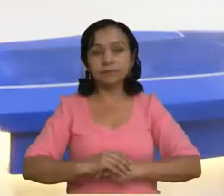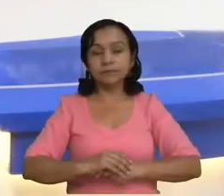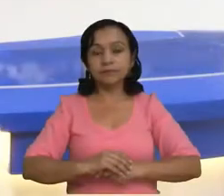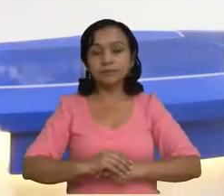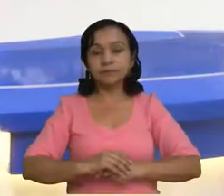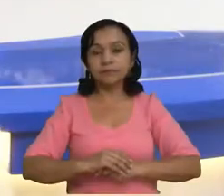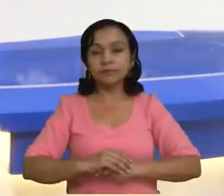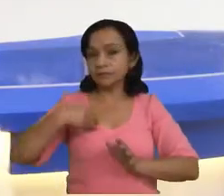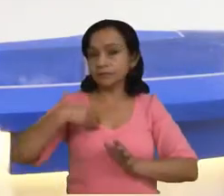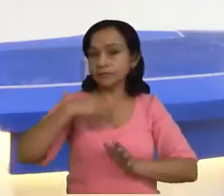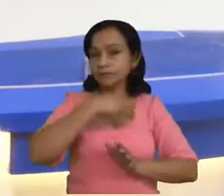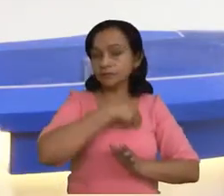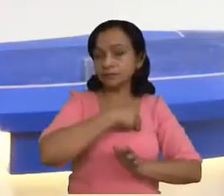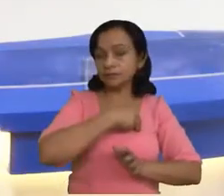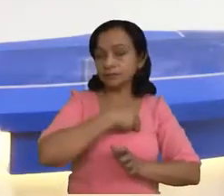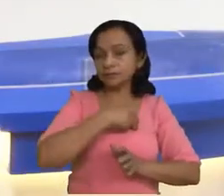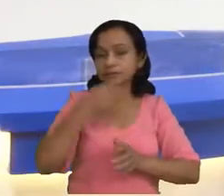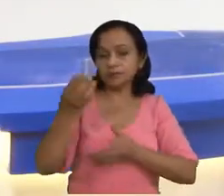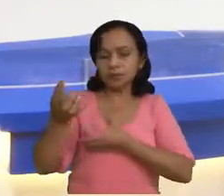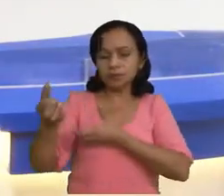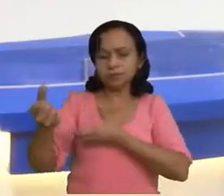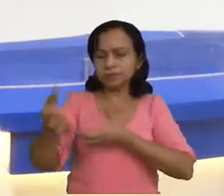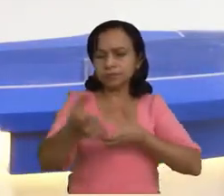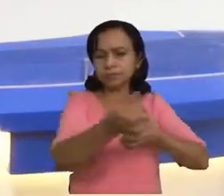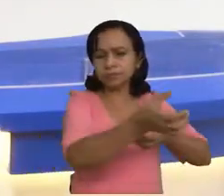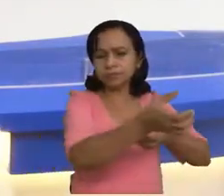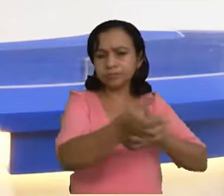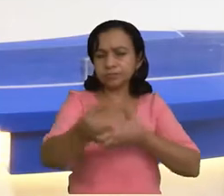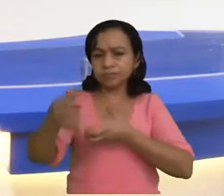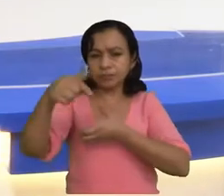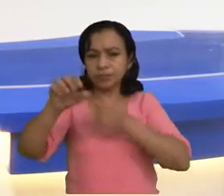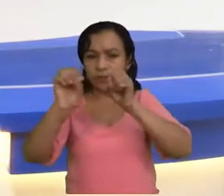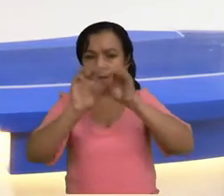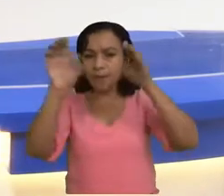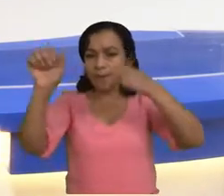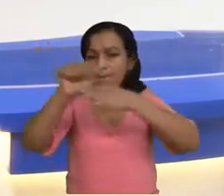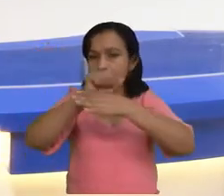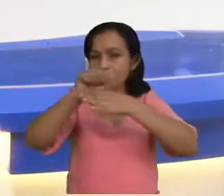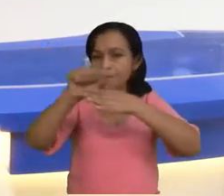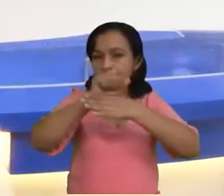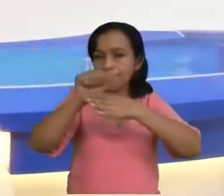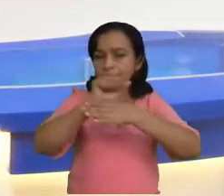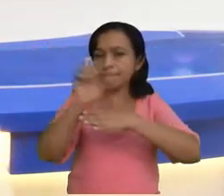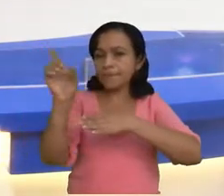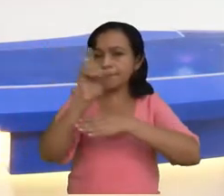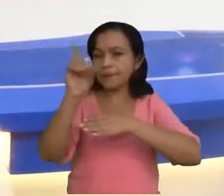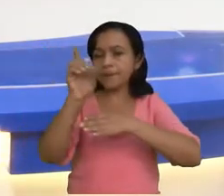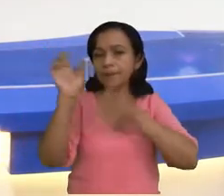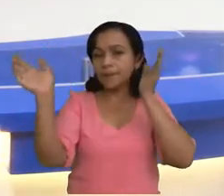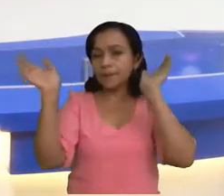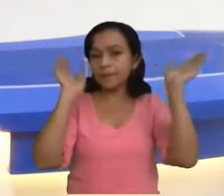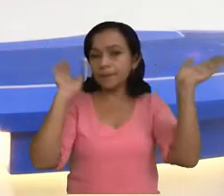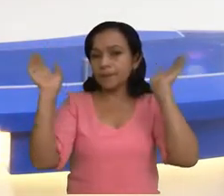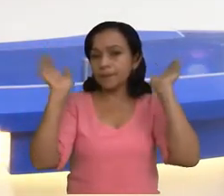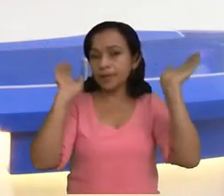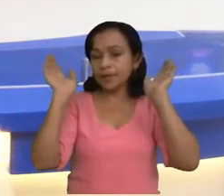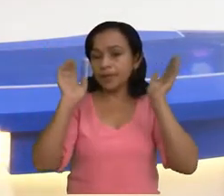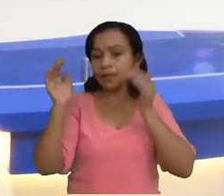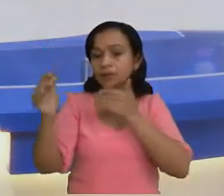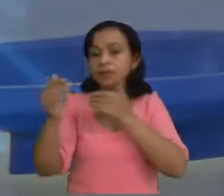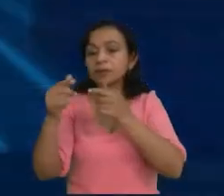Los miembros de la Dirección General de Bomberos realizaron esta mañana un simulacro en las instalaciones del Mercadito del Periférico de